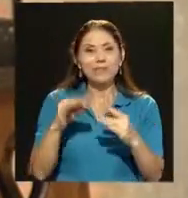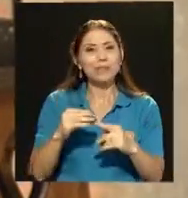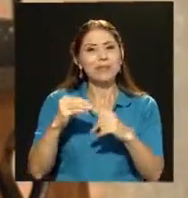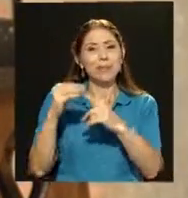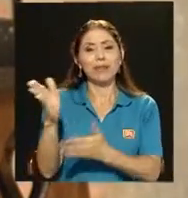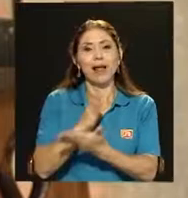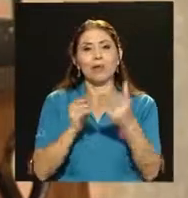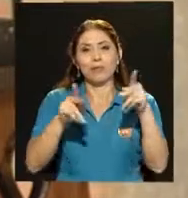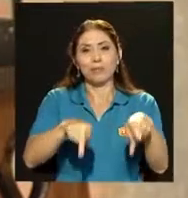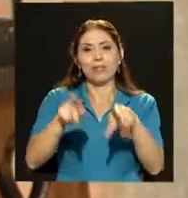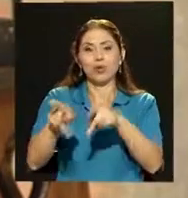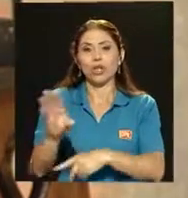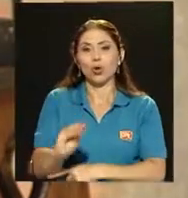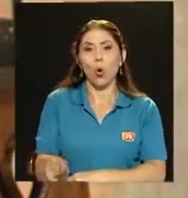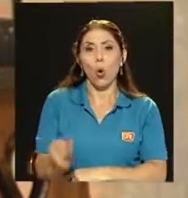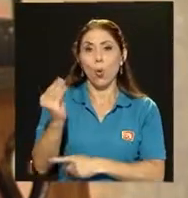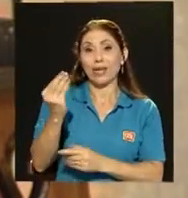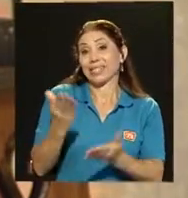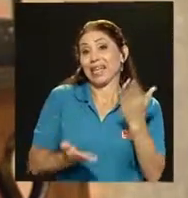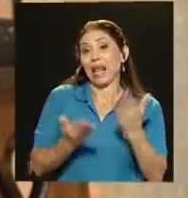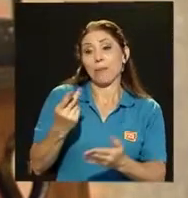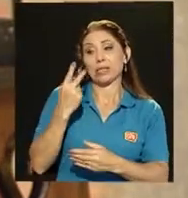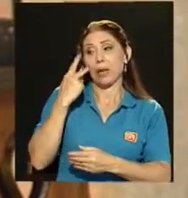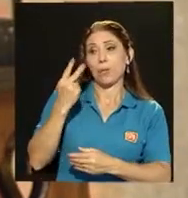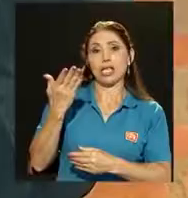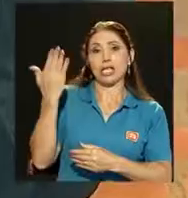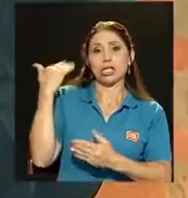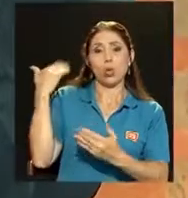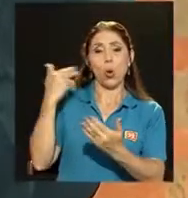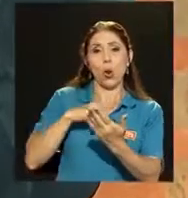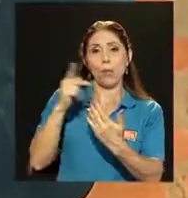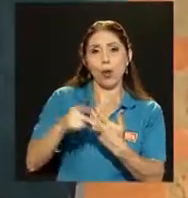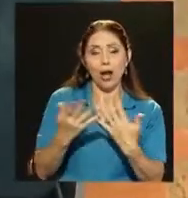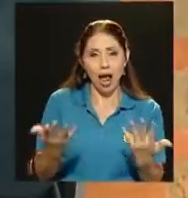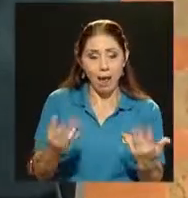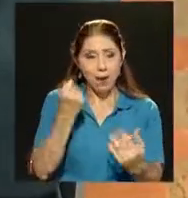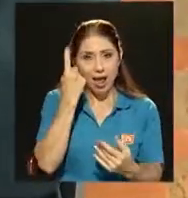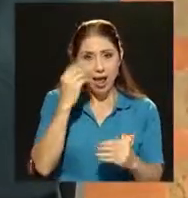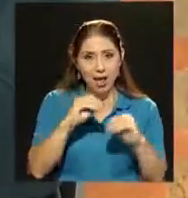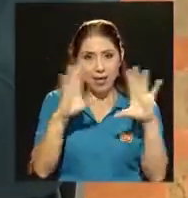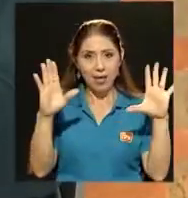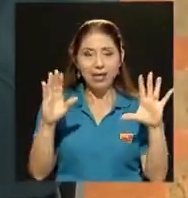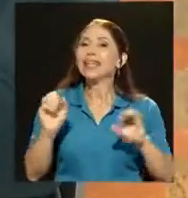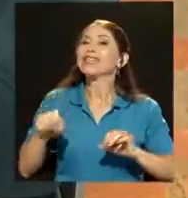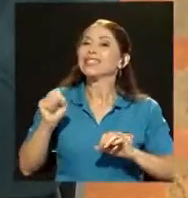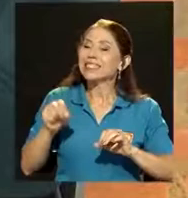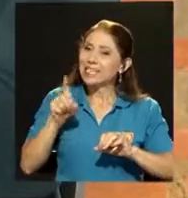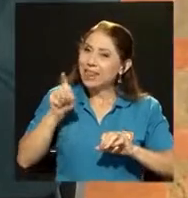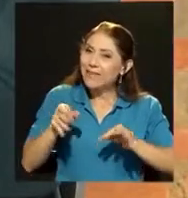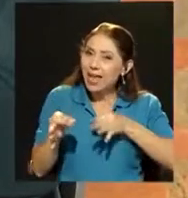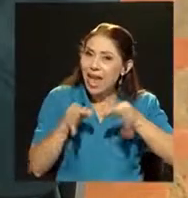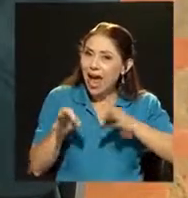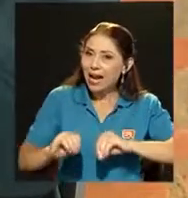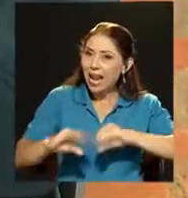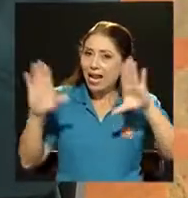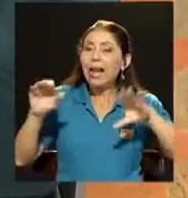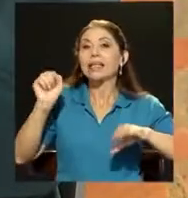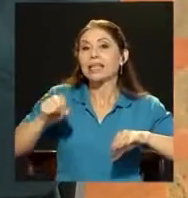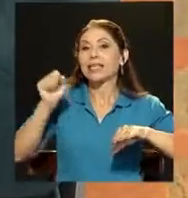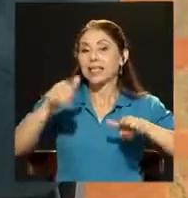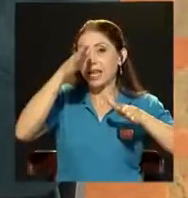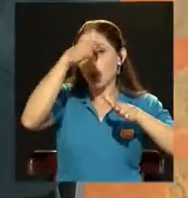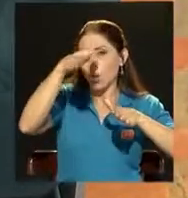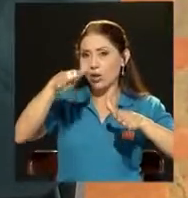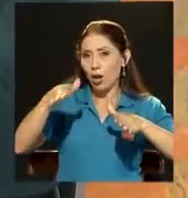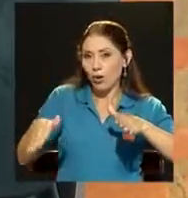visto el programa en años anteriores, que lo tengan claro. Sí, bueno, ahí tal vez aclarar que efectivamente la Contraloría aprueba